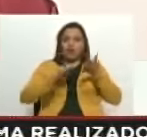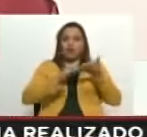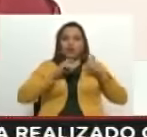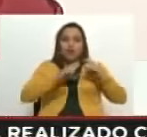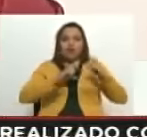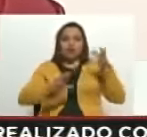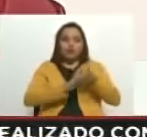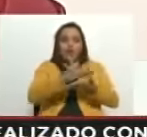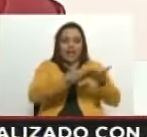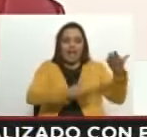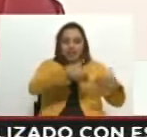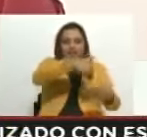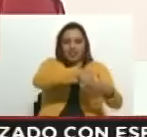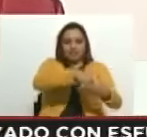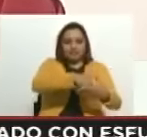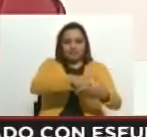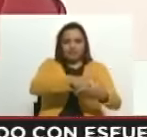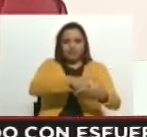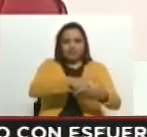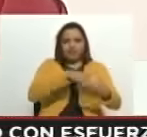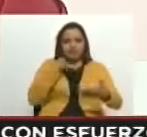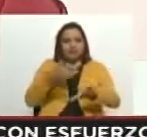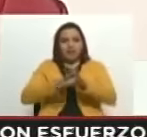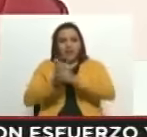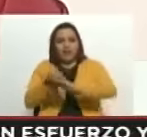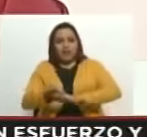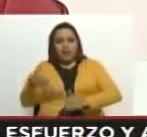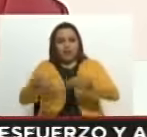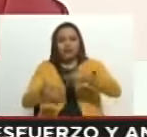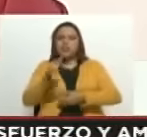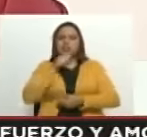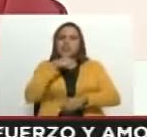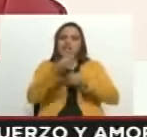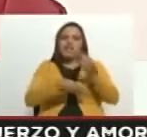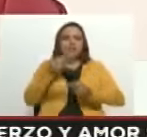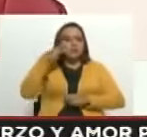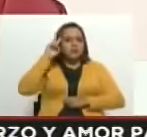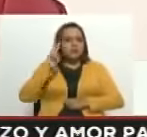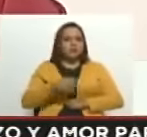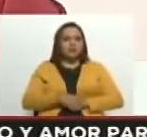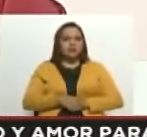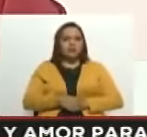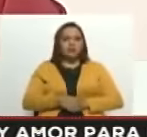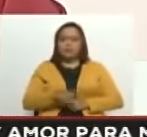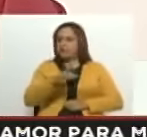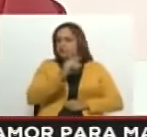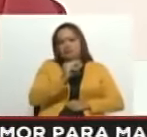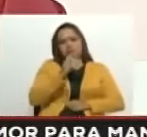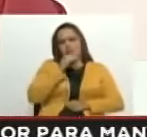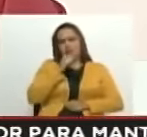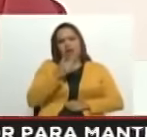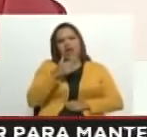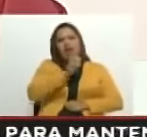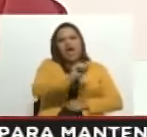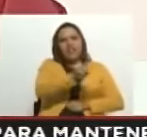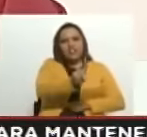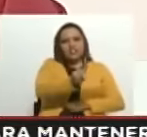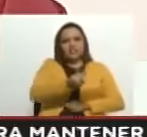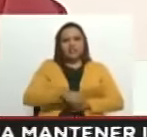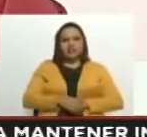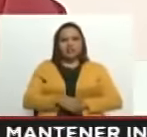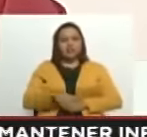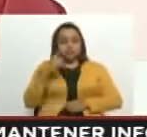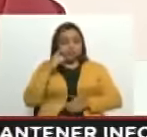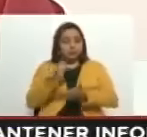acta matavoto. ¿Y quién monta la trampa? No fueron los ADECO, para que ustedes